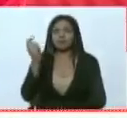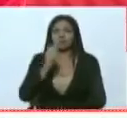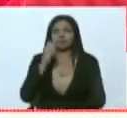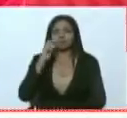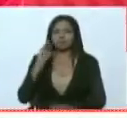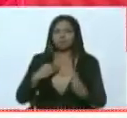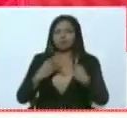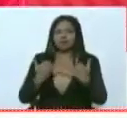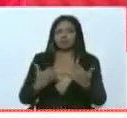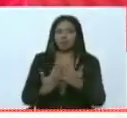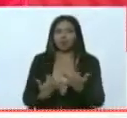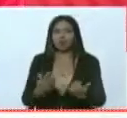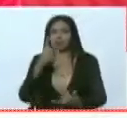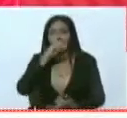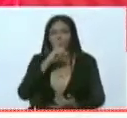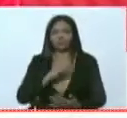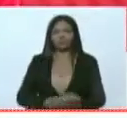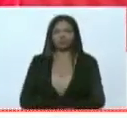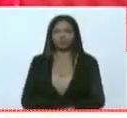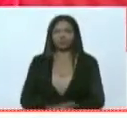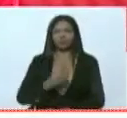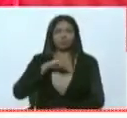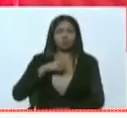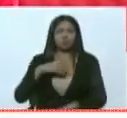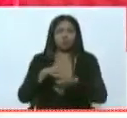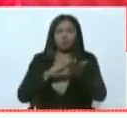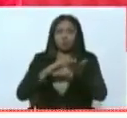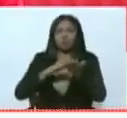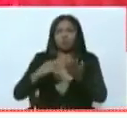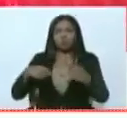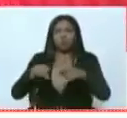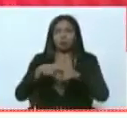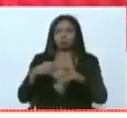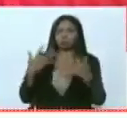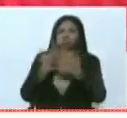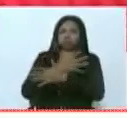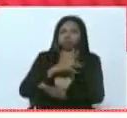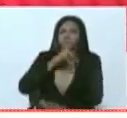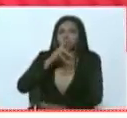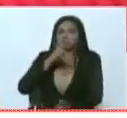de vivir. Estamos curados de espanto.